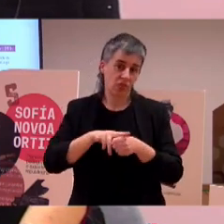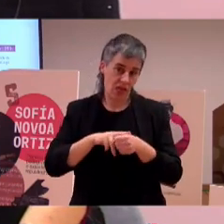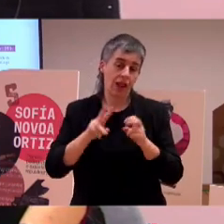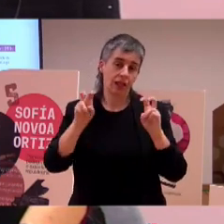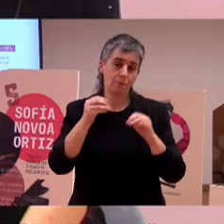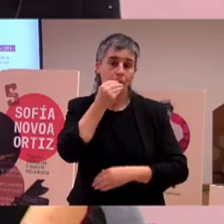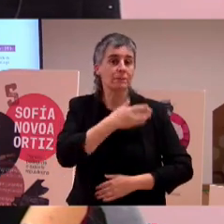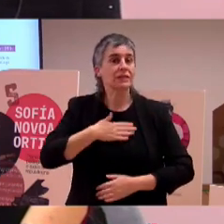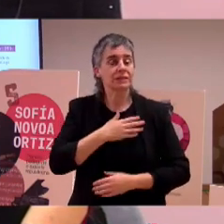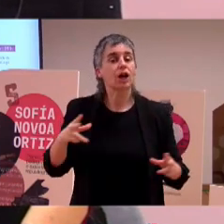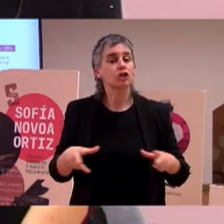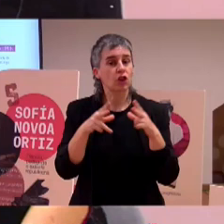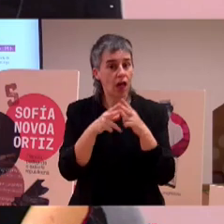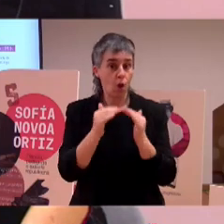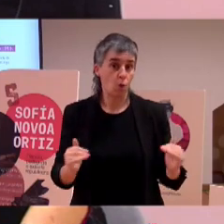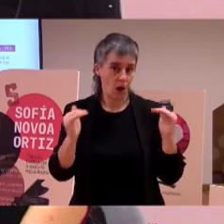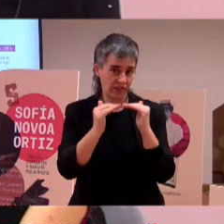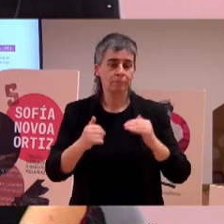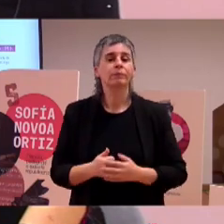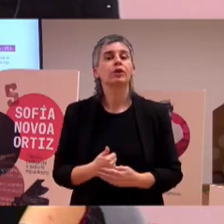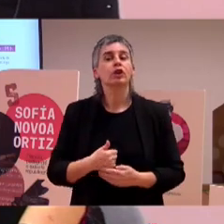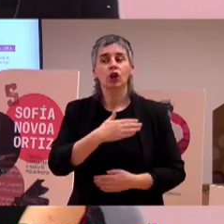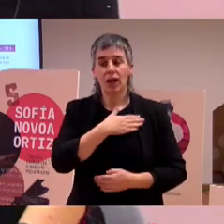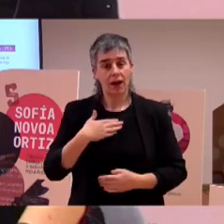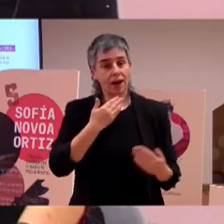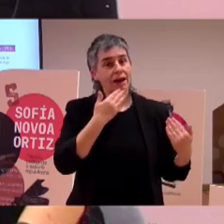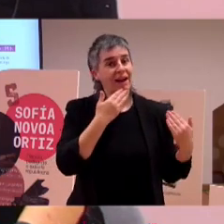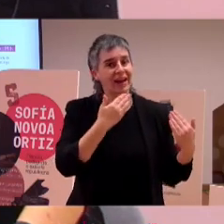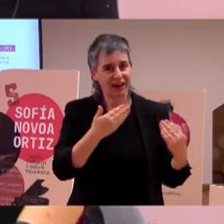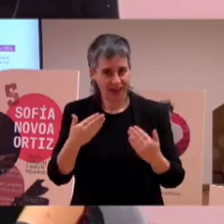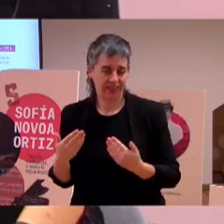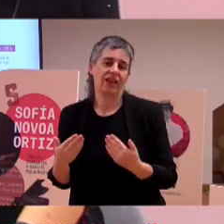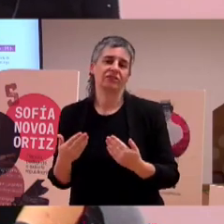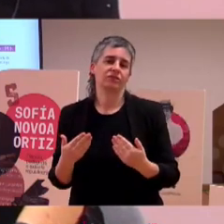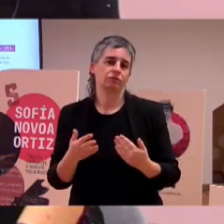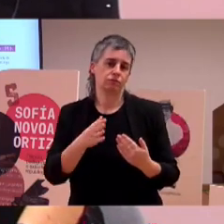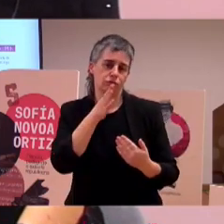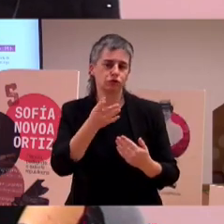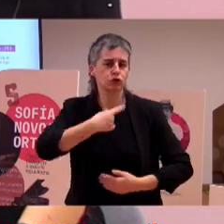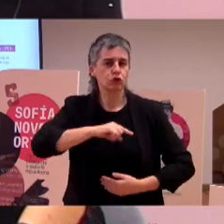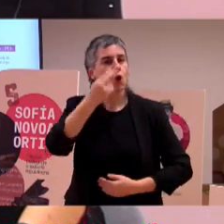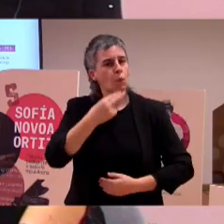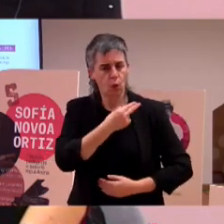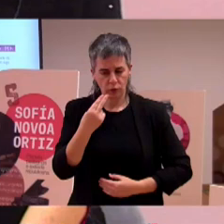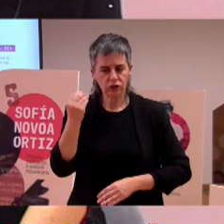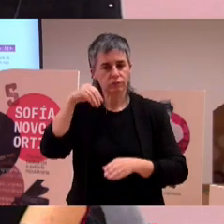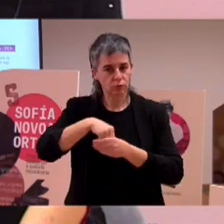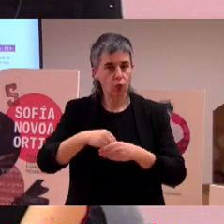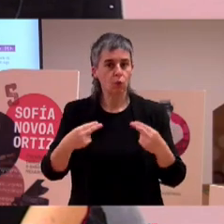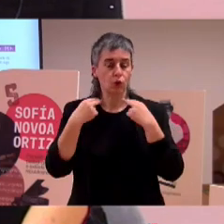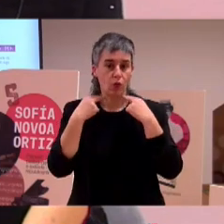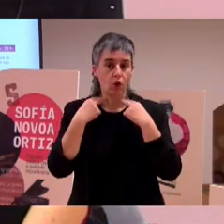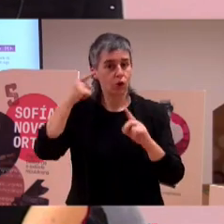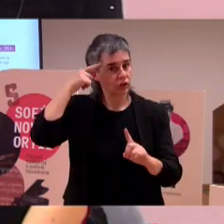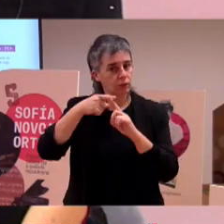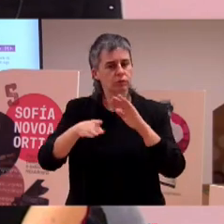Igualdade, darvos as gracias, tamén mostrar, como sempre, o noso compromiso dende a Diputación, pola